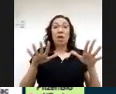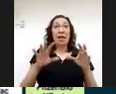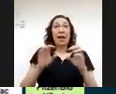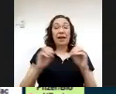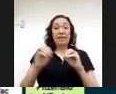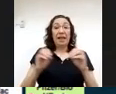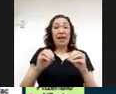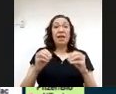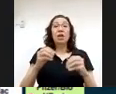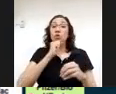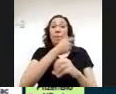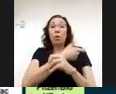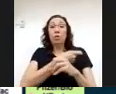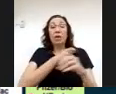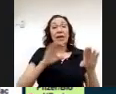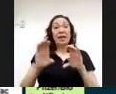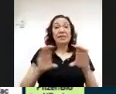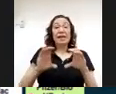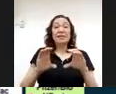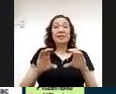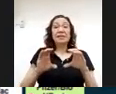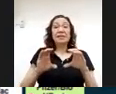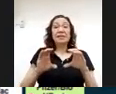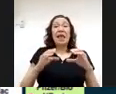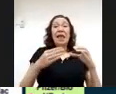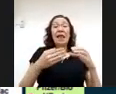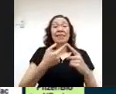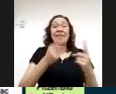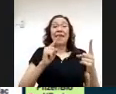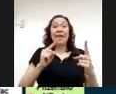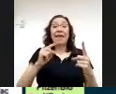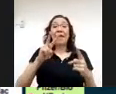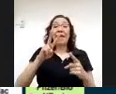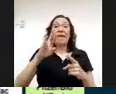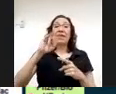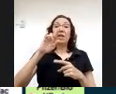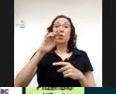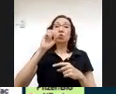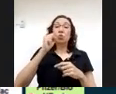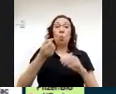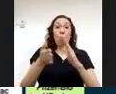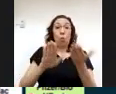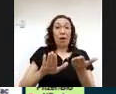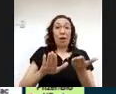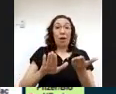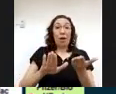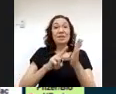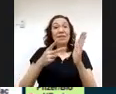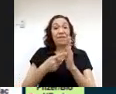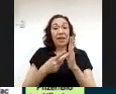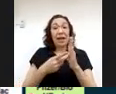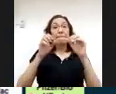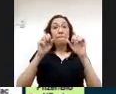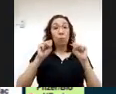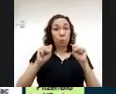son vacunas que se hacen a partir de virus muertos. Es decir, que la posibilidad de que